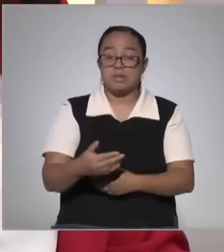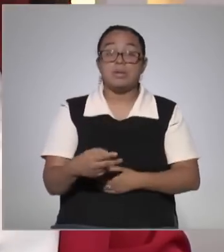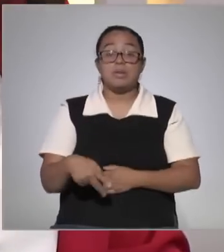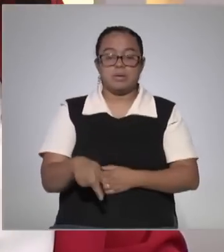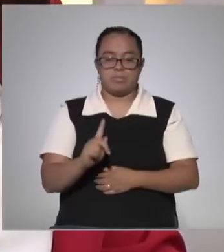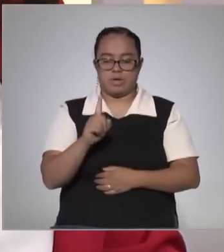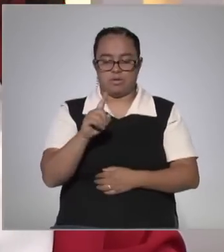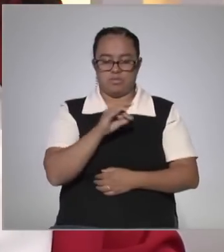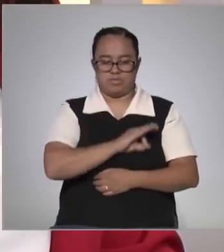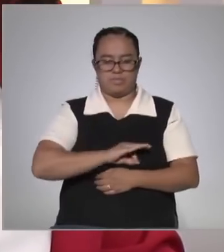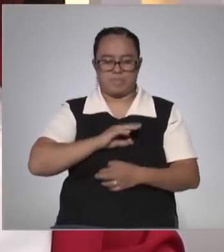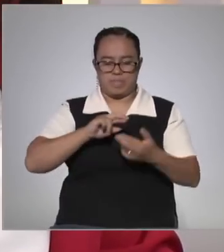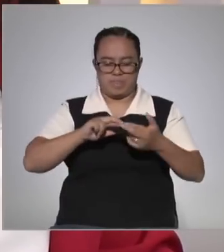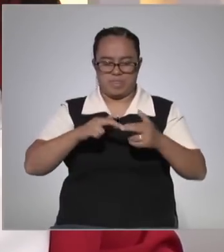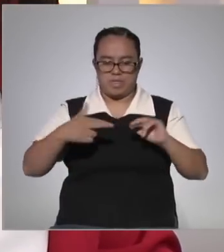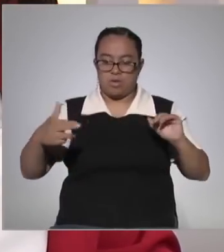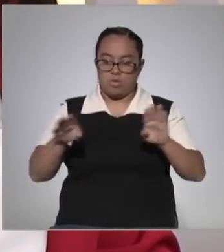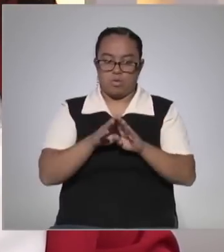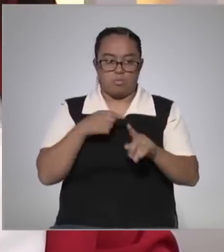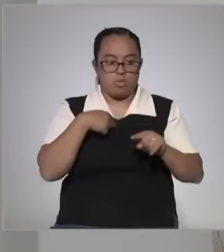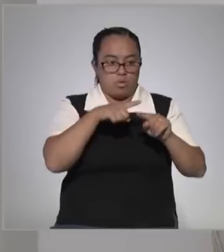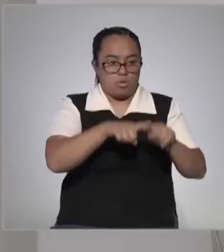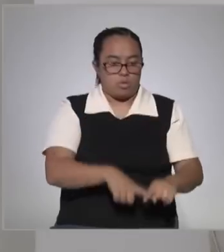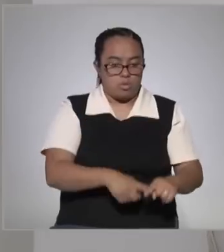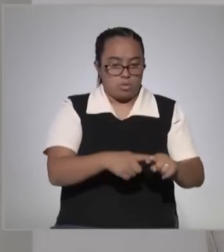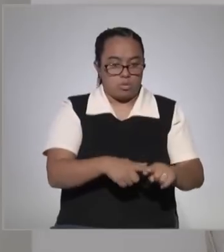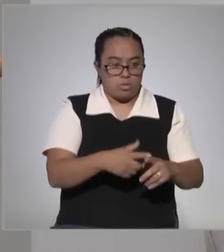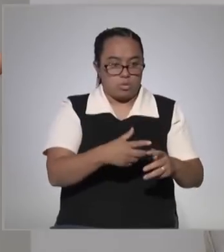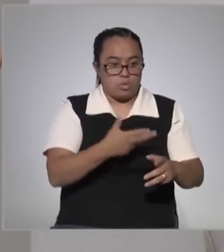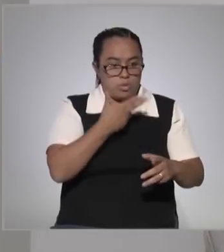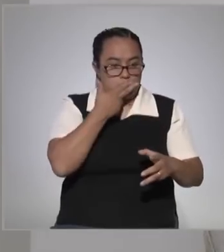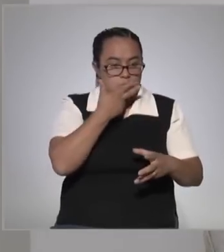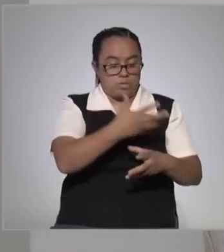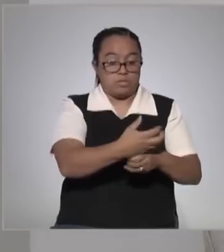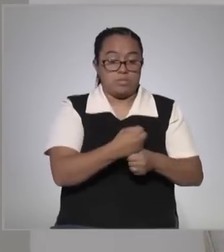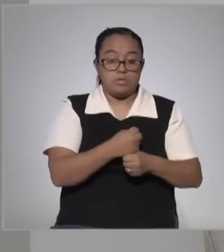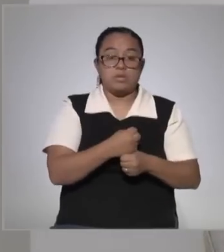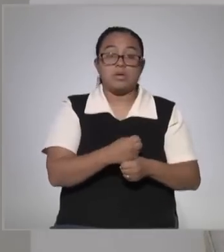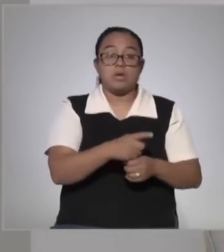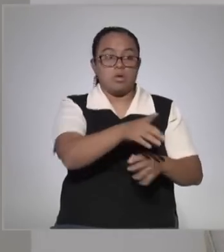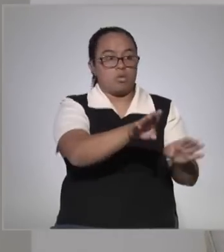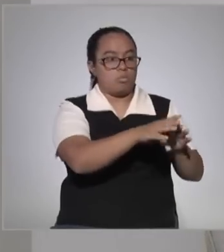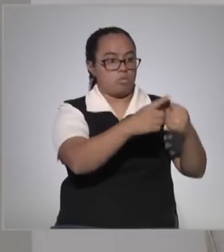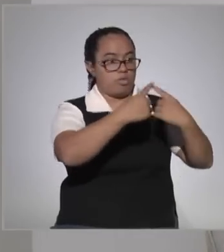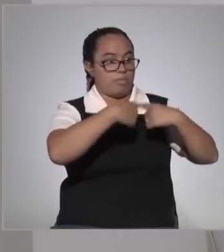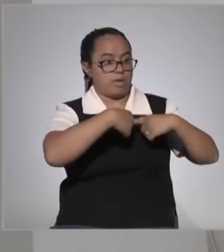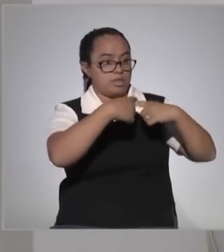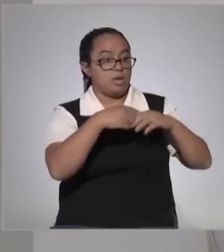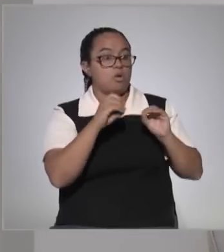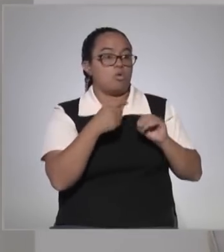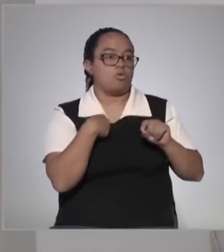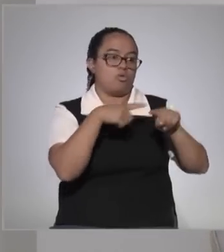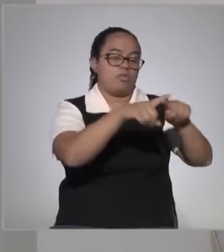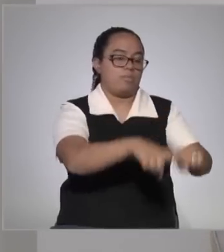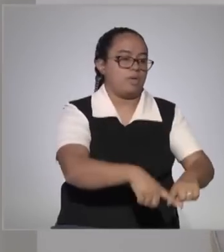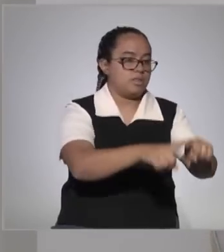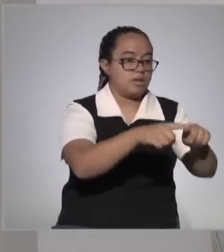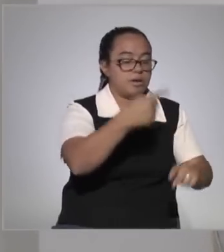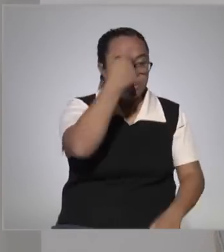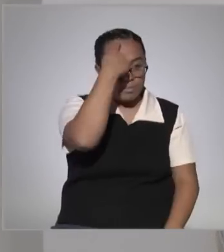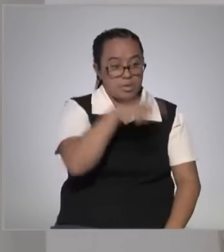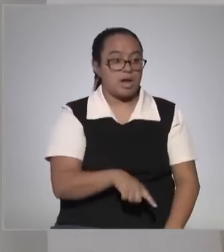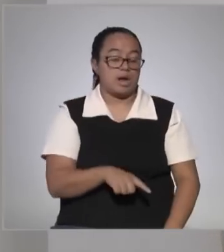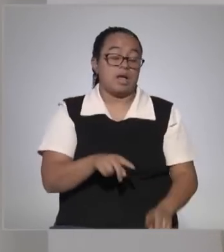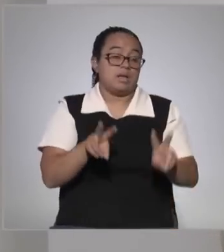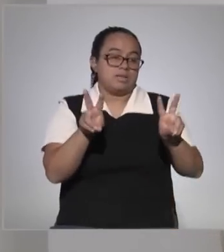estabas mencionando de las relaciones de codependencia, entonces la otra persona va a depender de mí o yo voy a depender de la otra persona para que podamos ser,